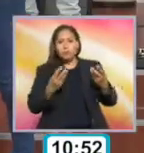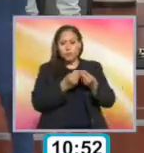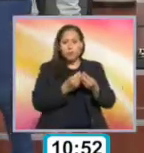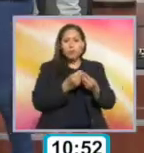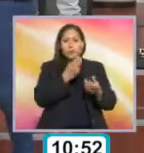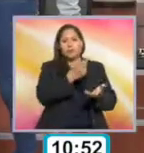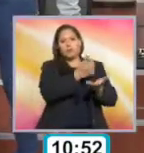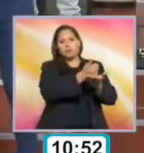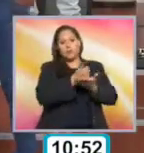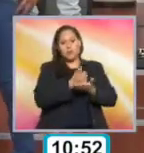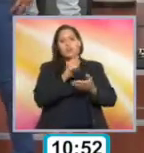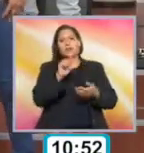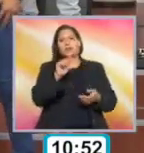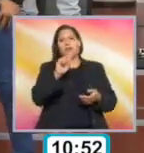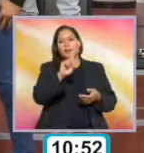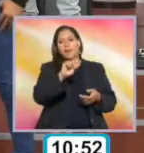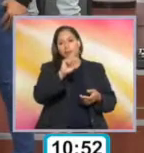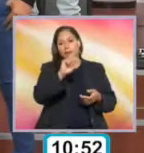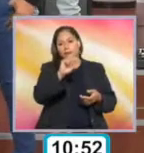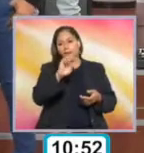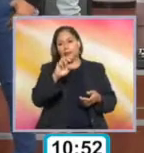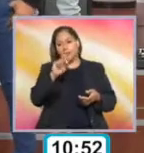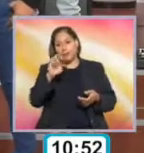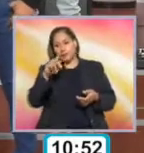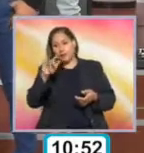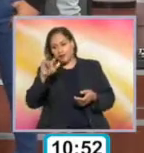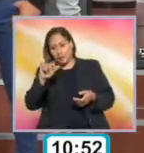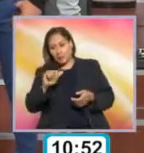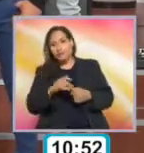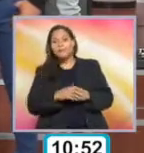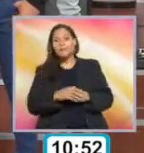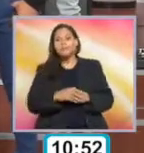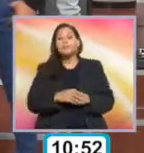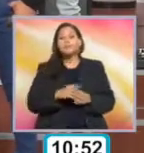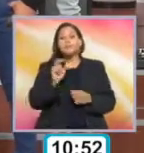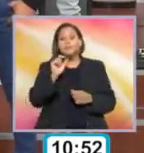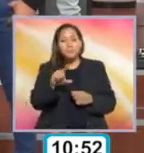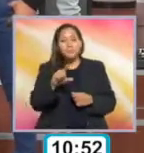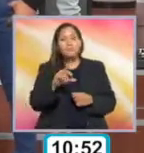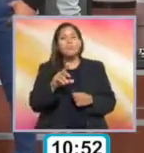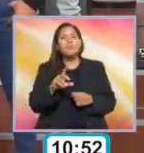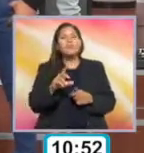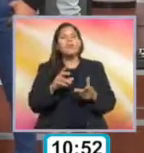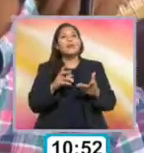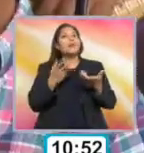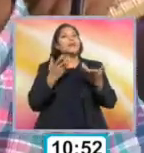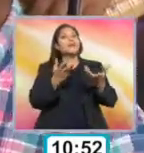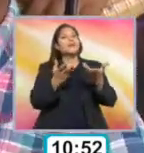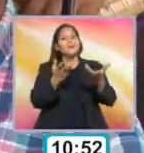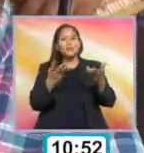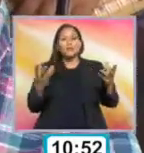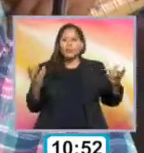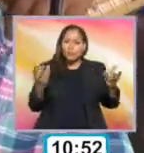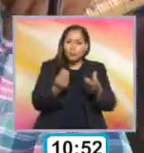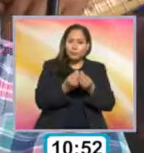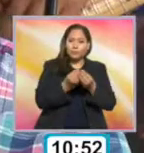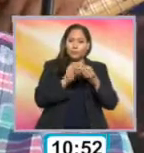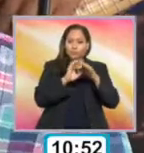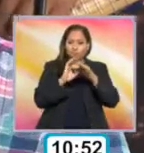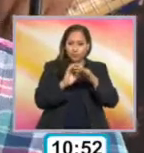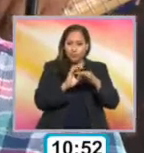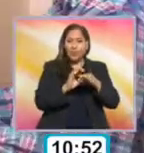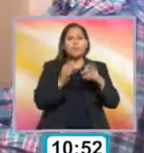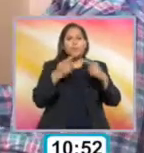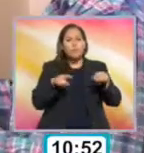posibilidad, que es Tequila. Y es importante también decir que la pasión los ha llevado a fusionar